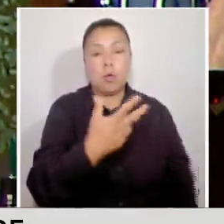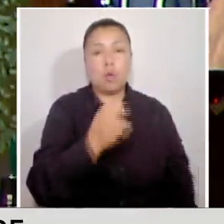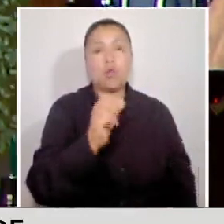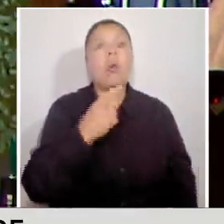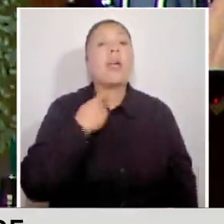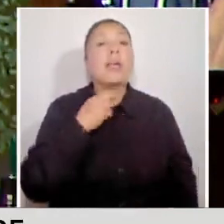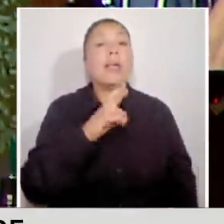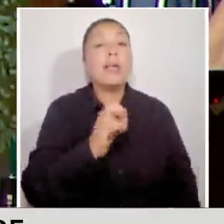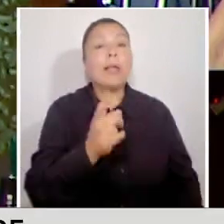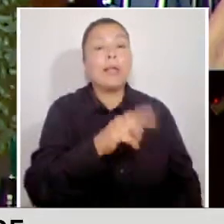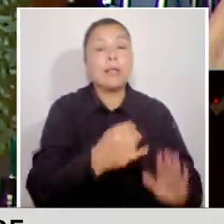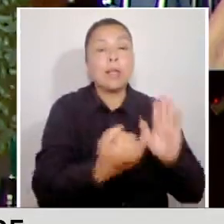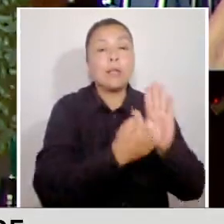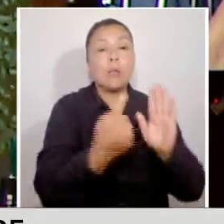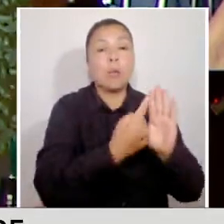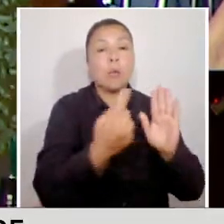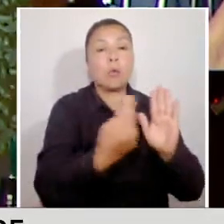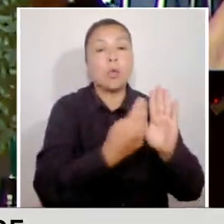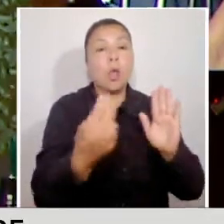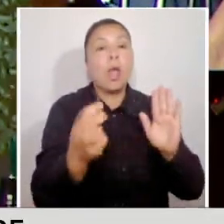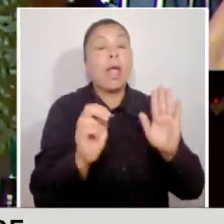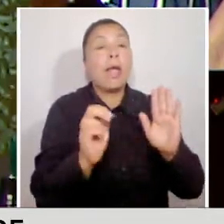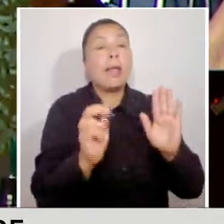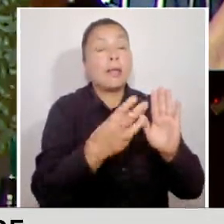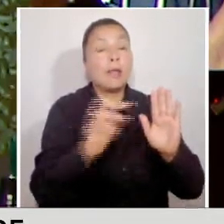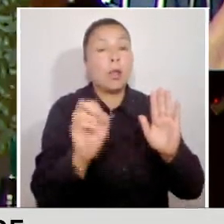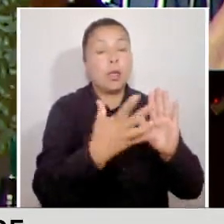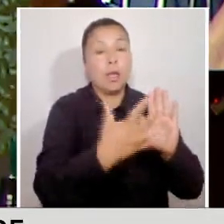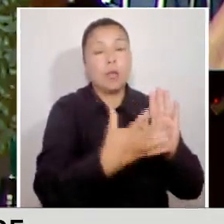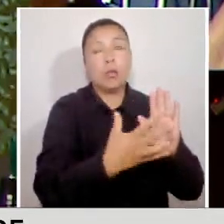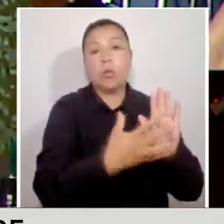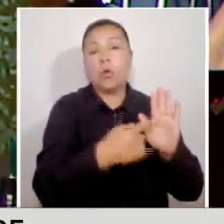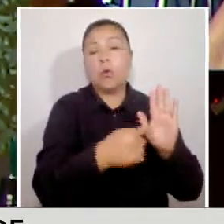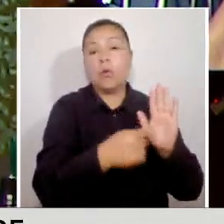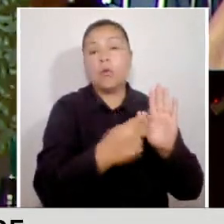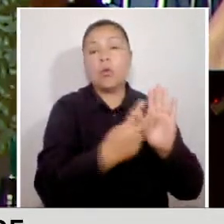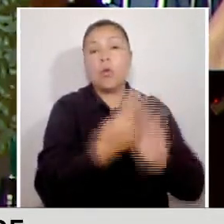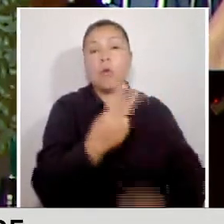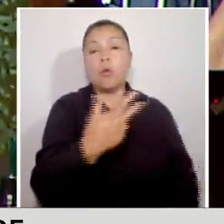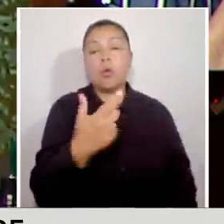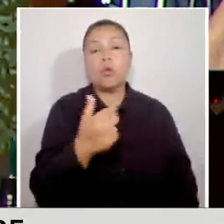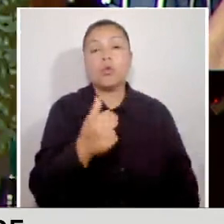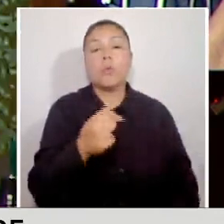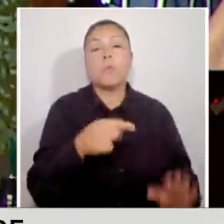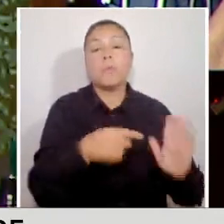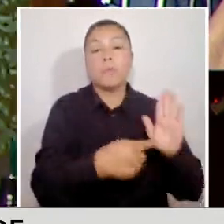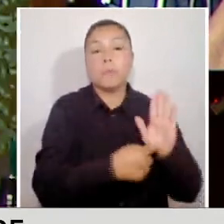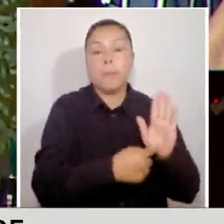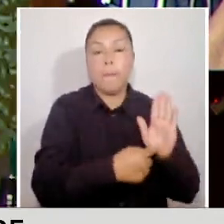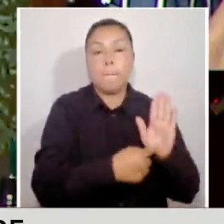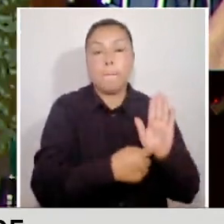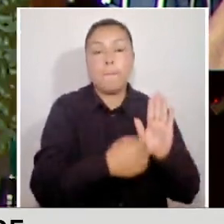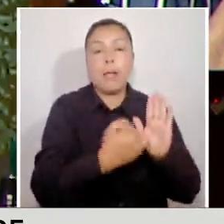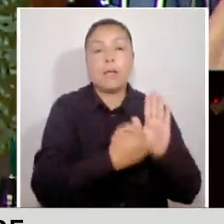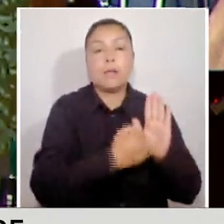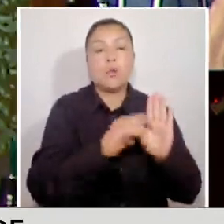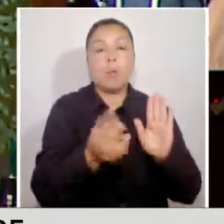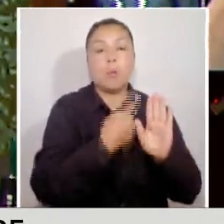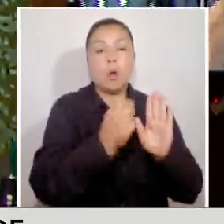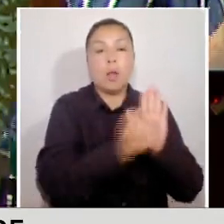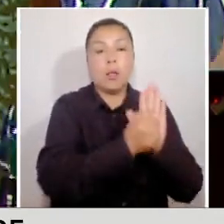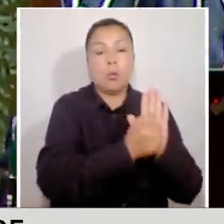incisos primero tercero y quinto del actual artículo 228 sexies y el inciso primero del artículo